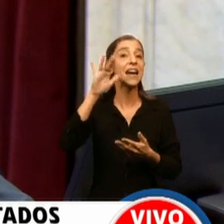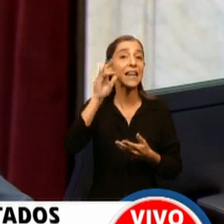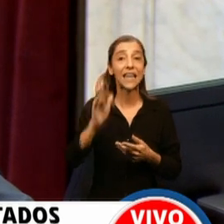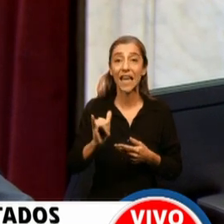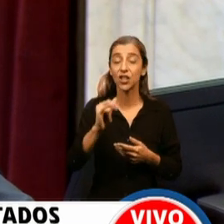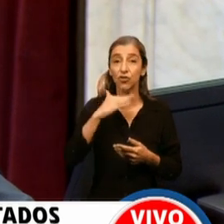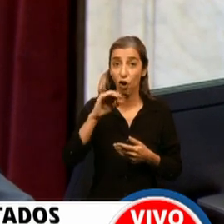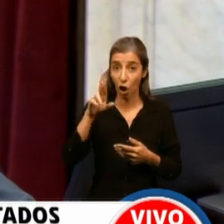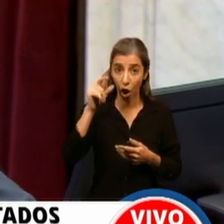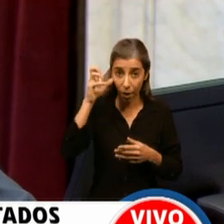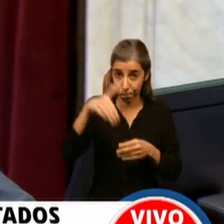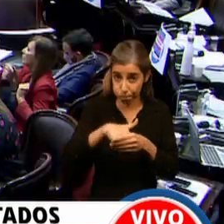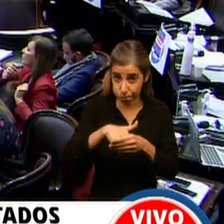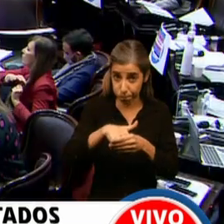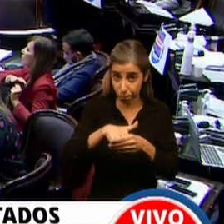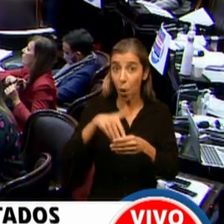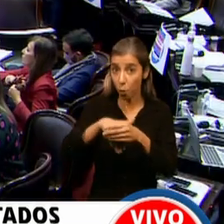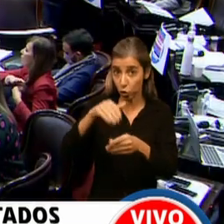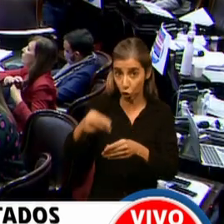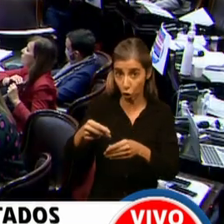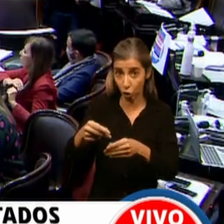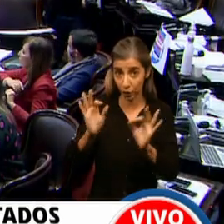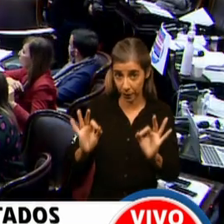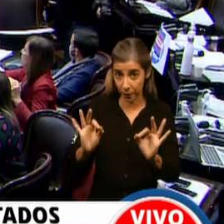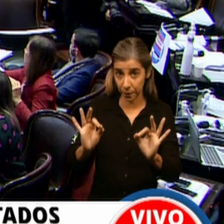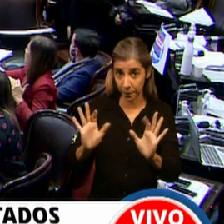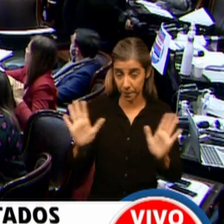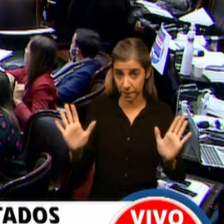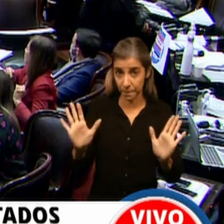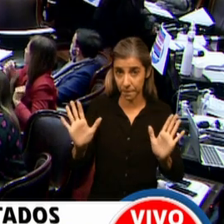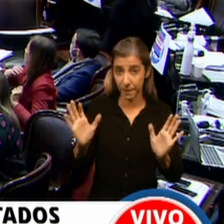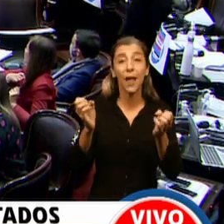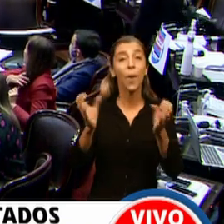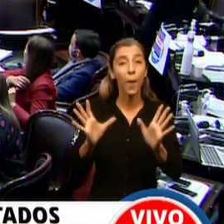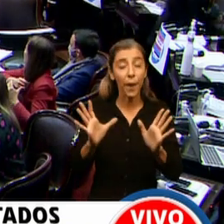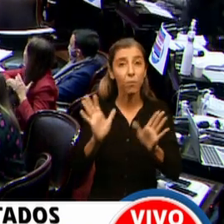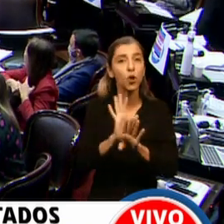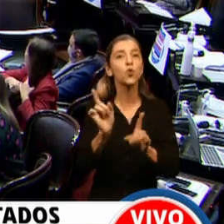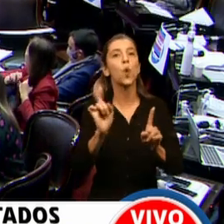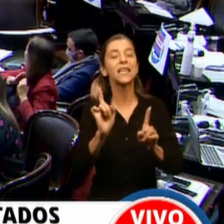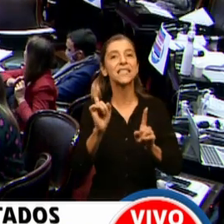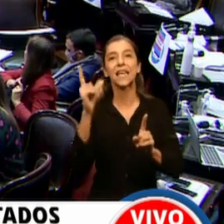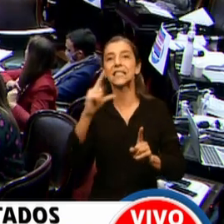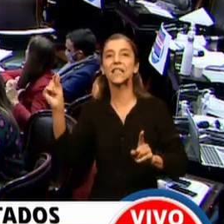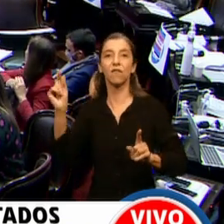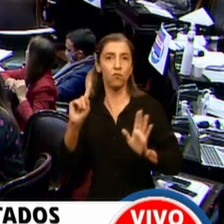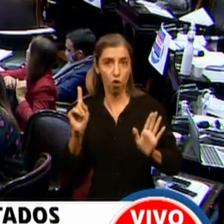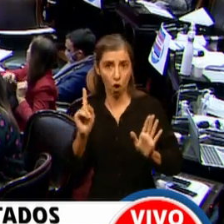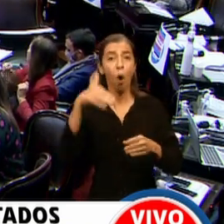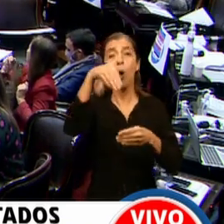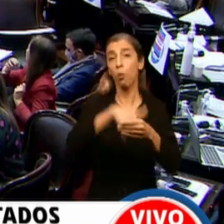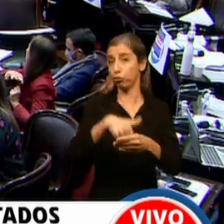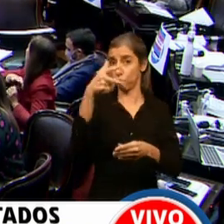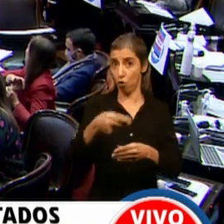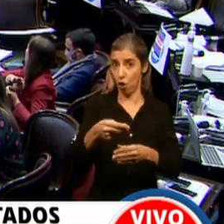voto y voto negativo no es que se retiró del recinto para no dar quórum sino que